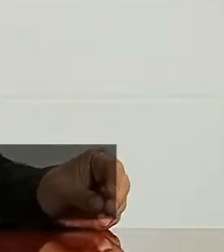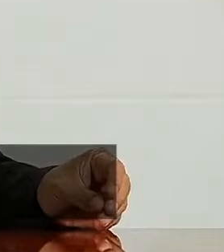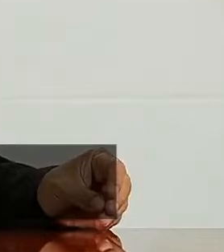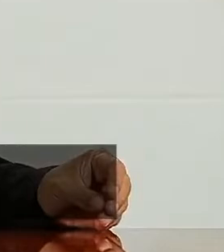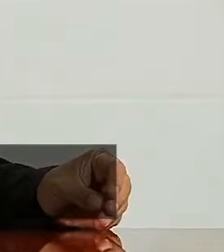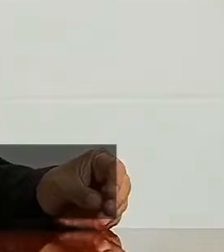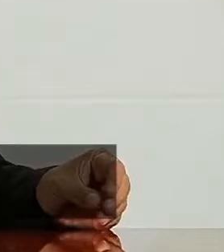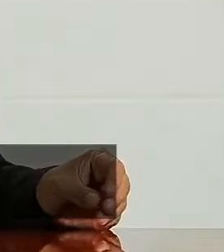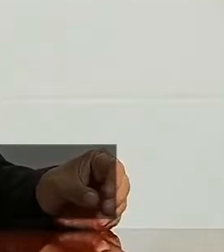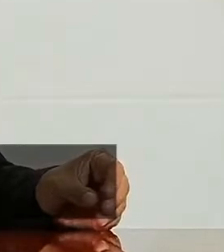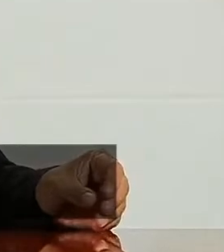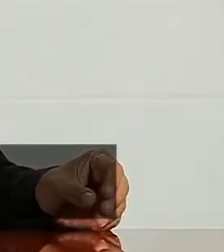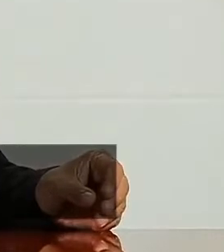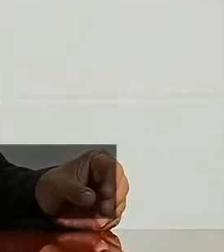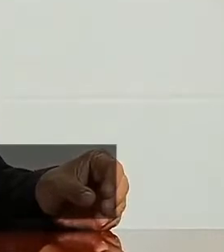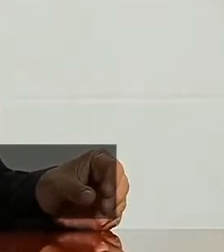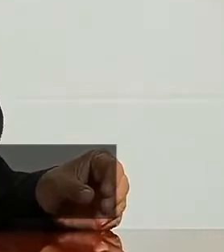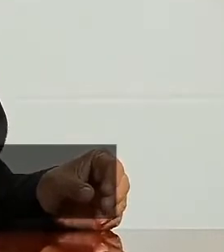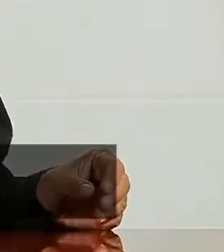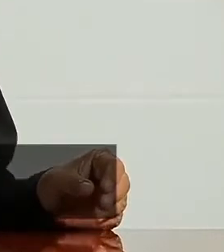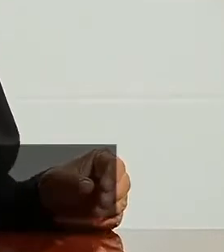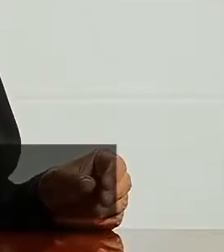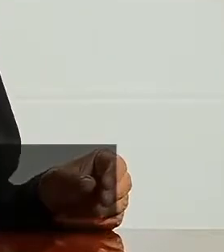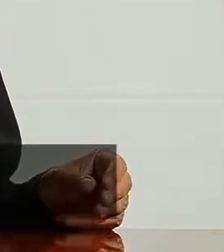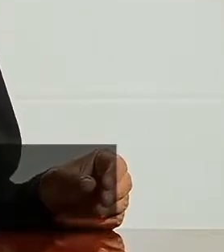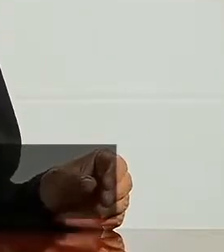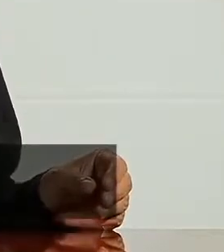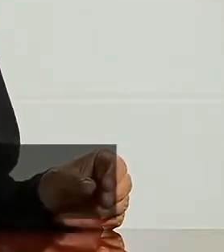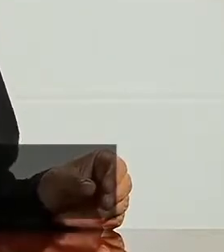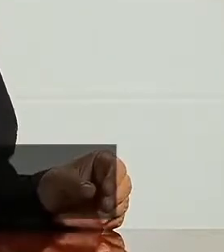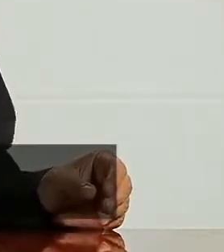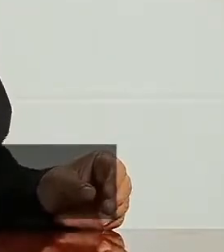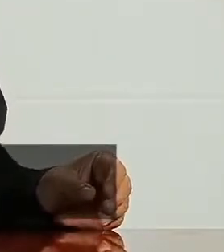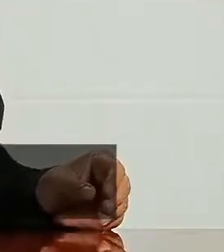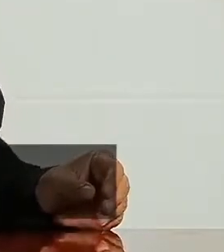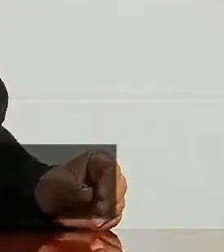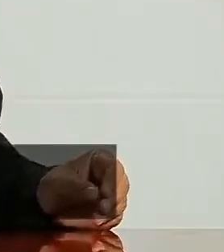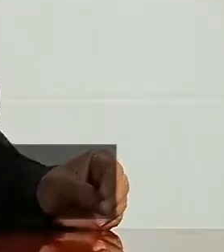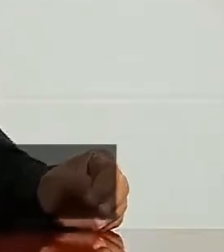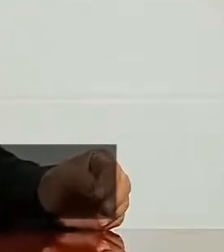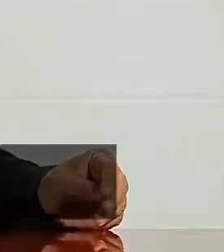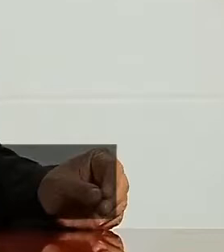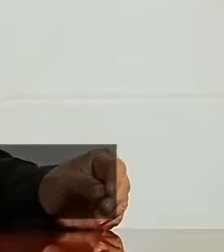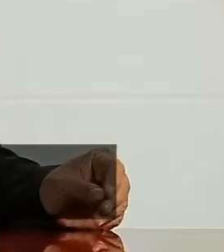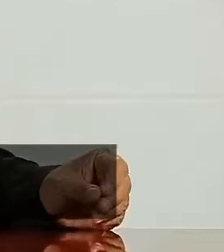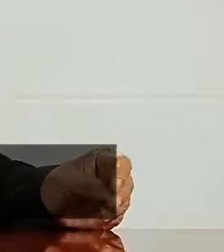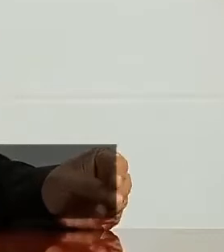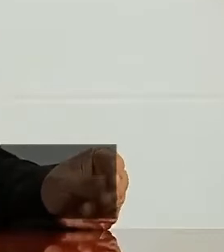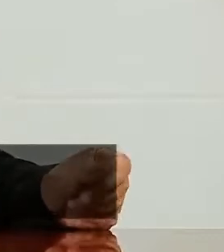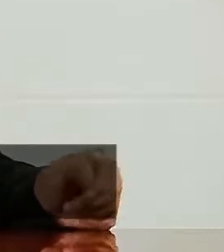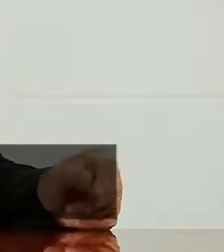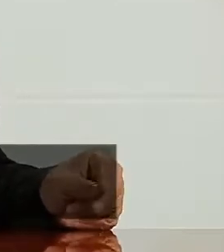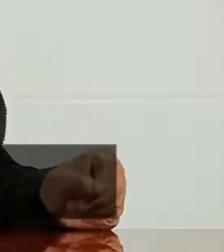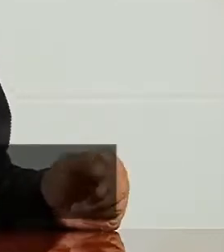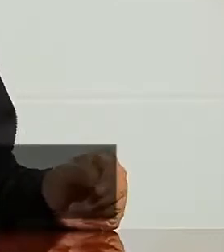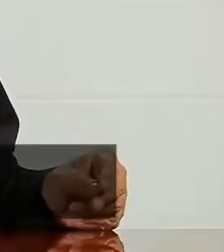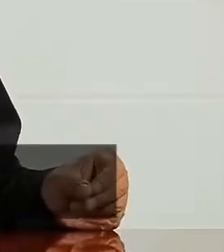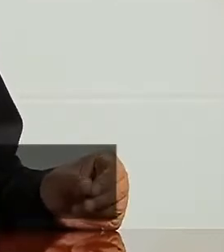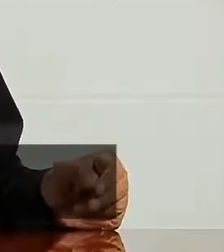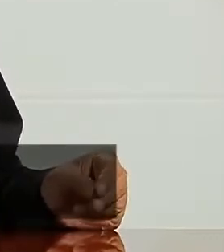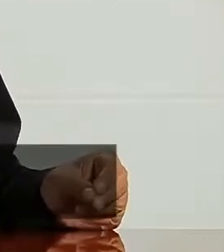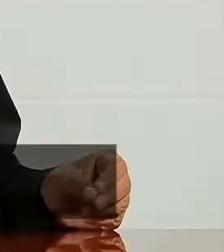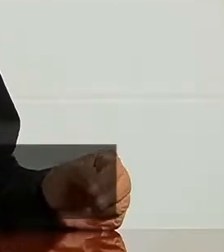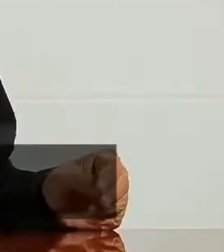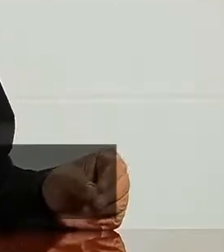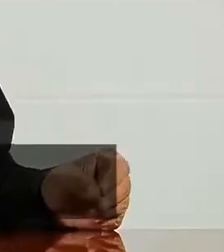ximocagua mochan, axqueman tinelyoin, unca se pitzah tipilmeca tlen quihilpia